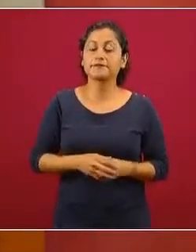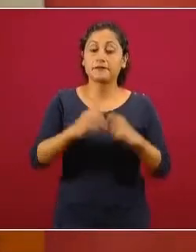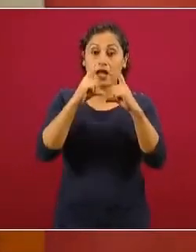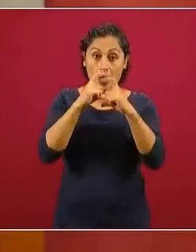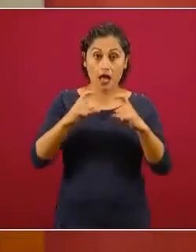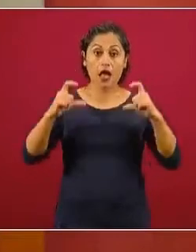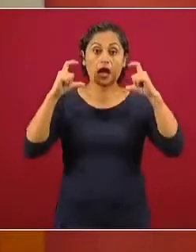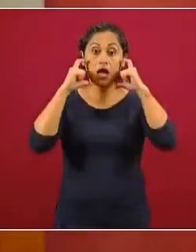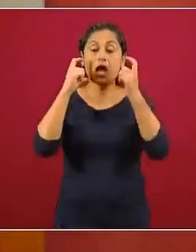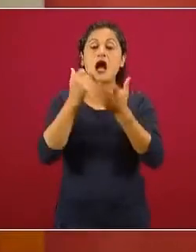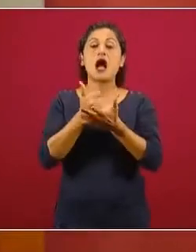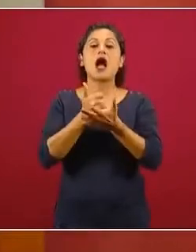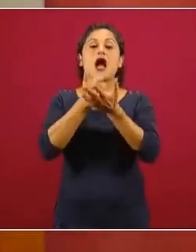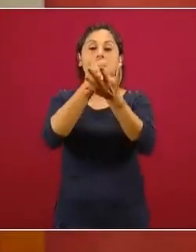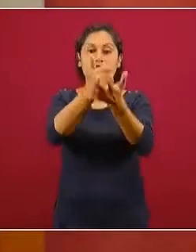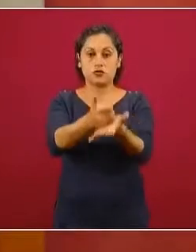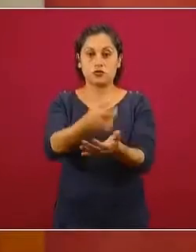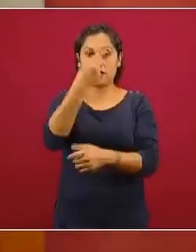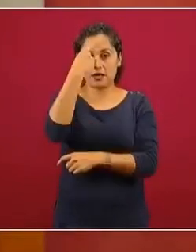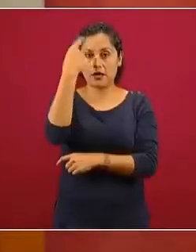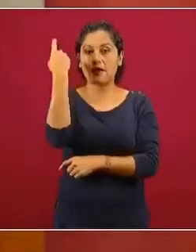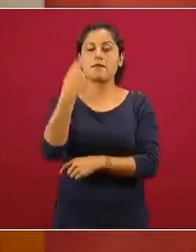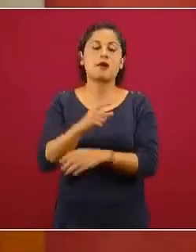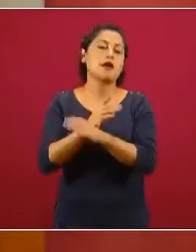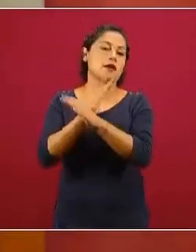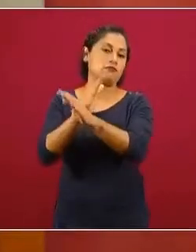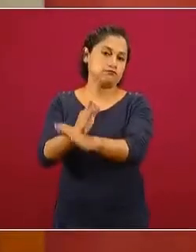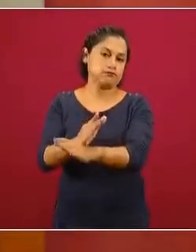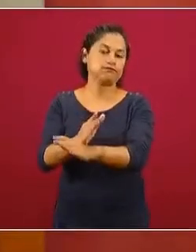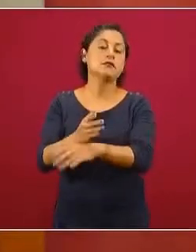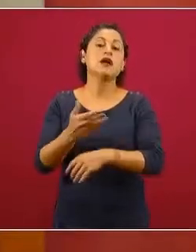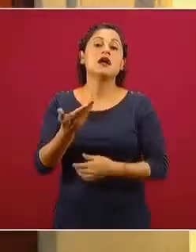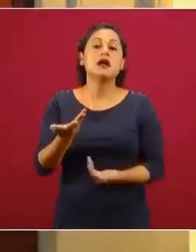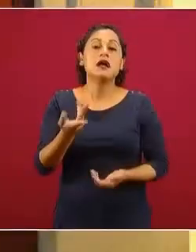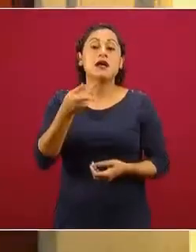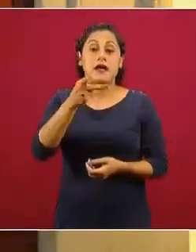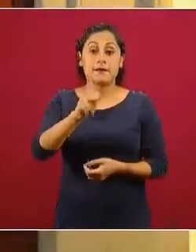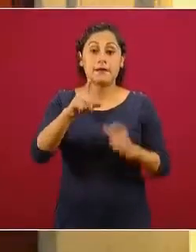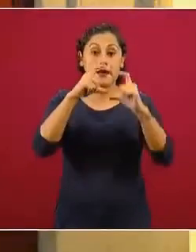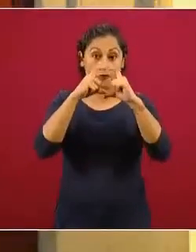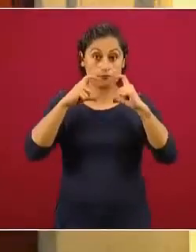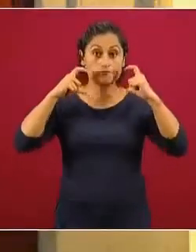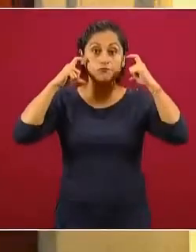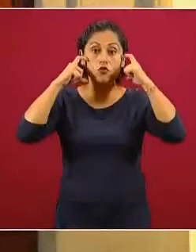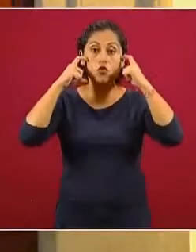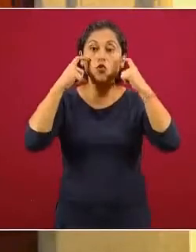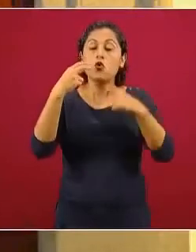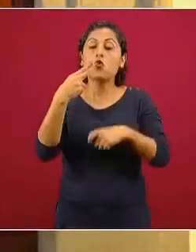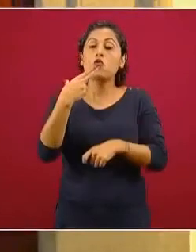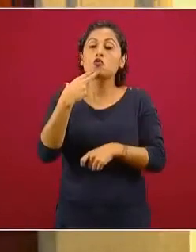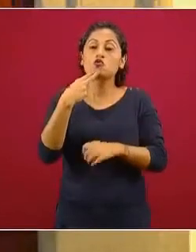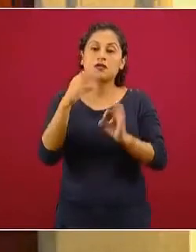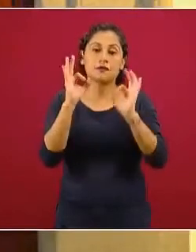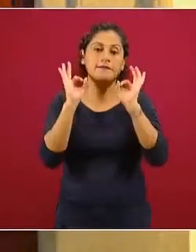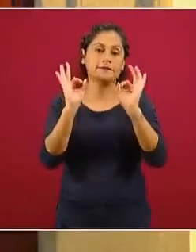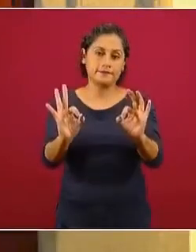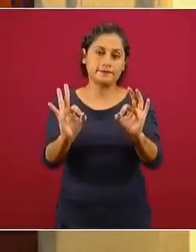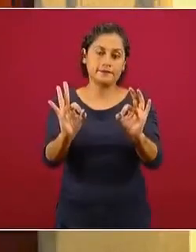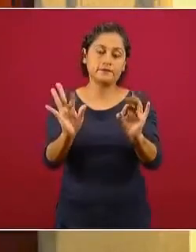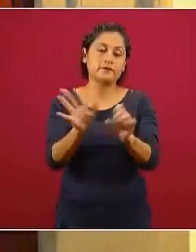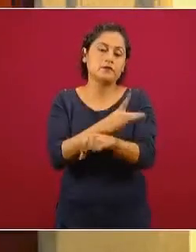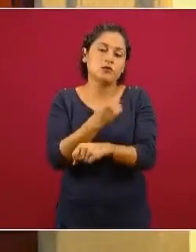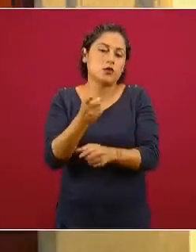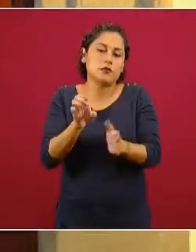los contagios, que es el uso adecuado del cubreboca. Y resaltamos la palabra adecuado porque no basta solamente